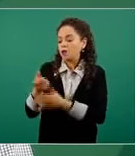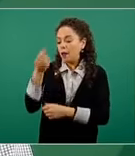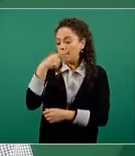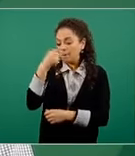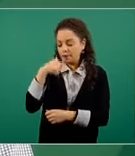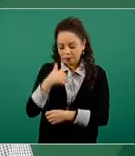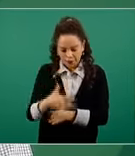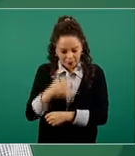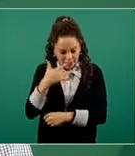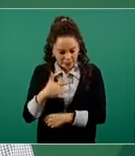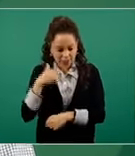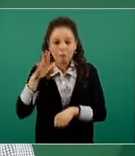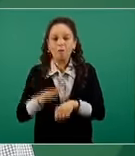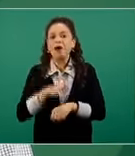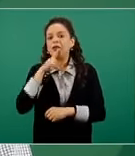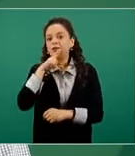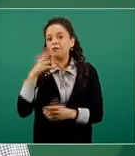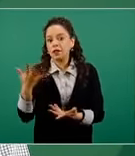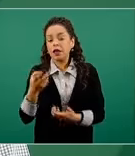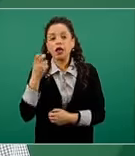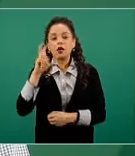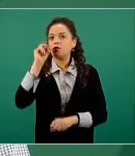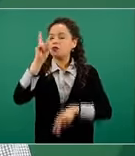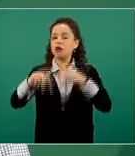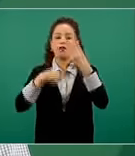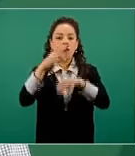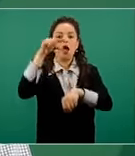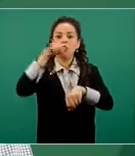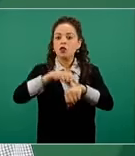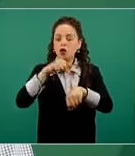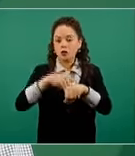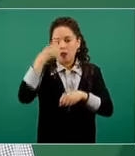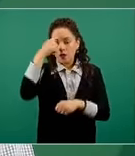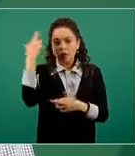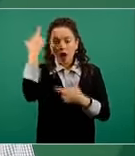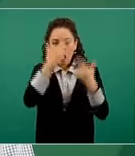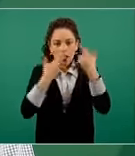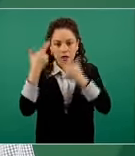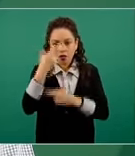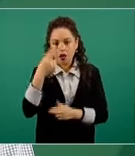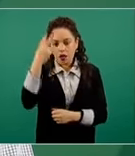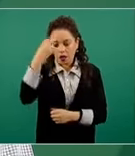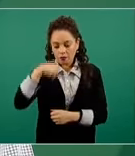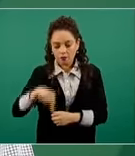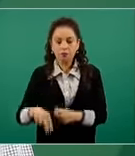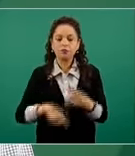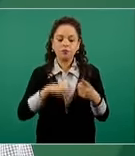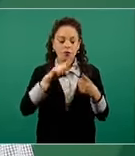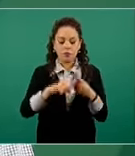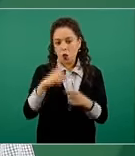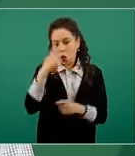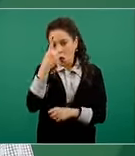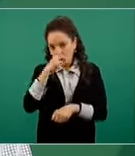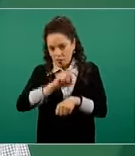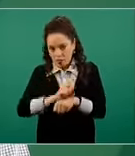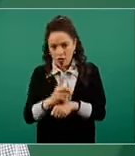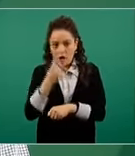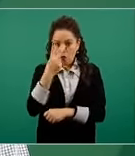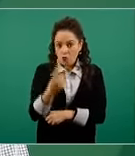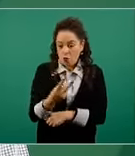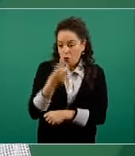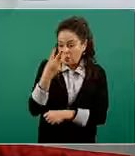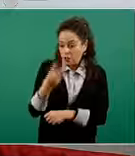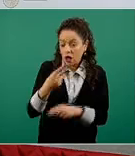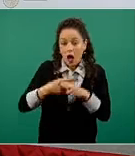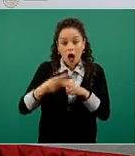y quedándome sin consultar al profesional de la salud 1, 2, 3, 4 o más